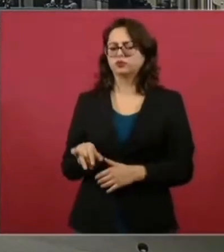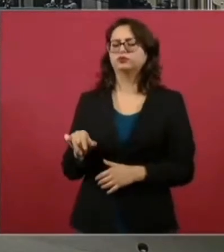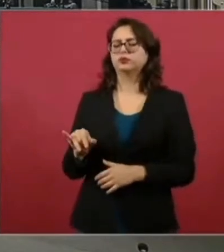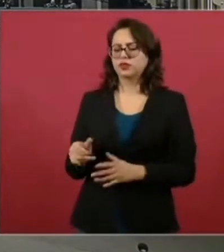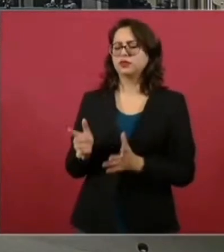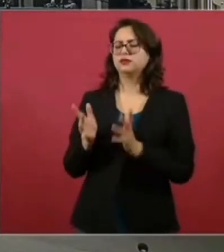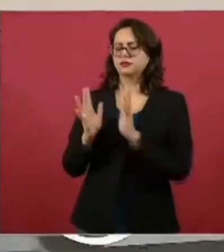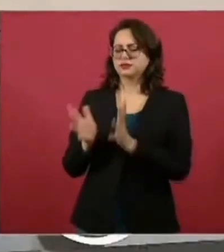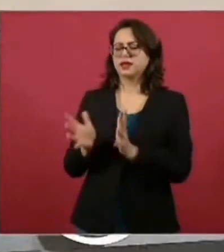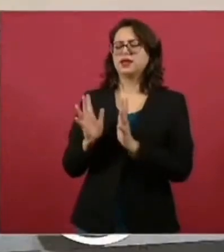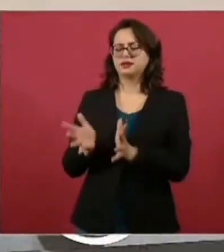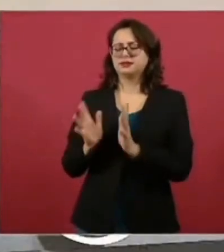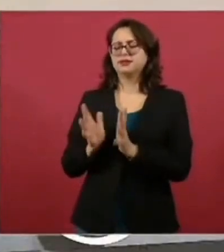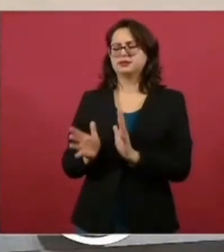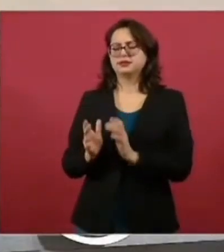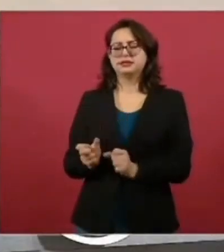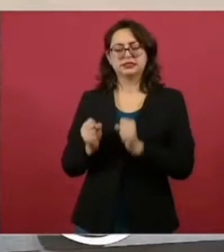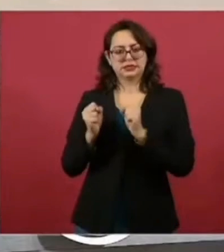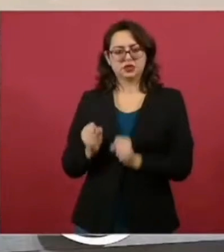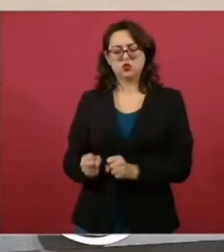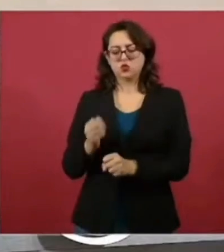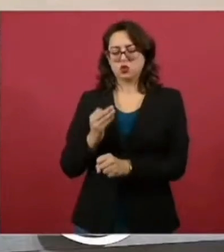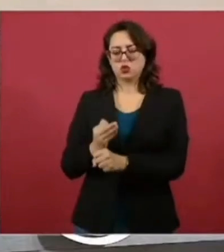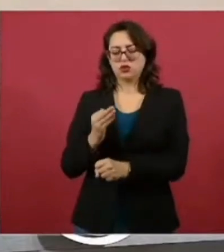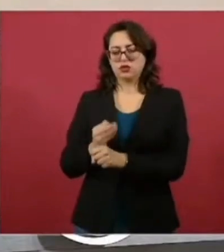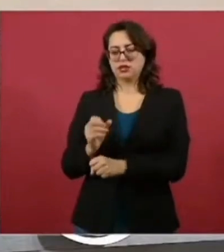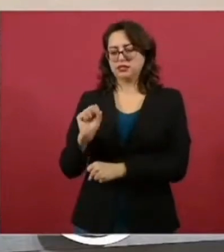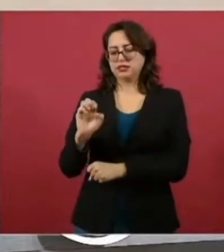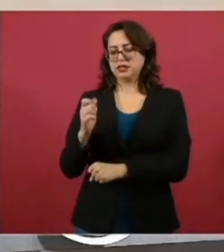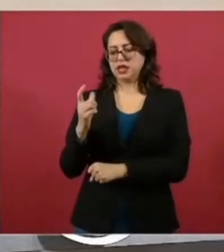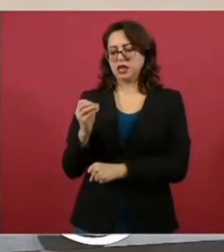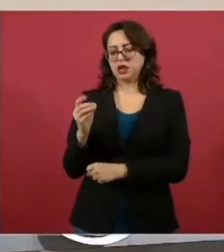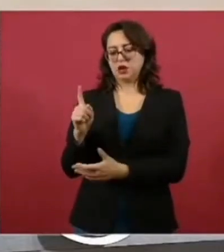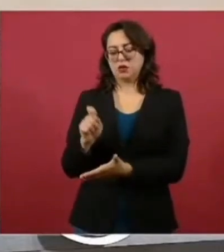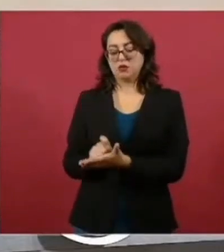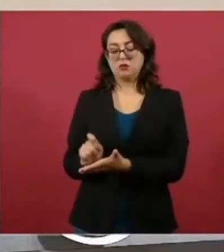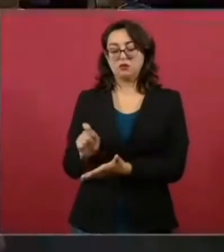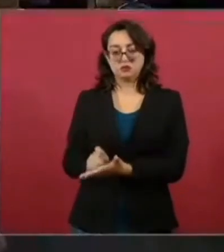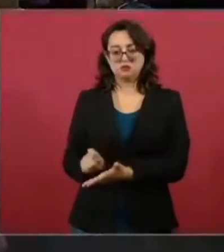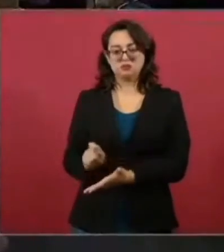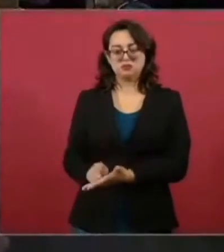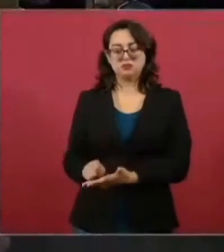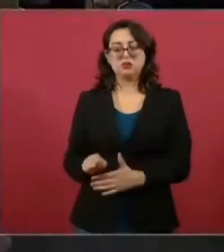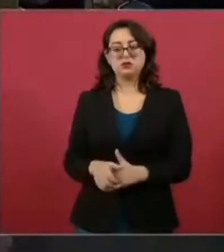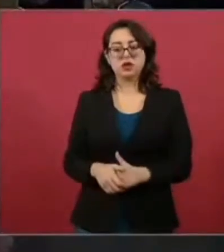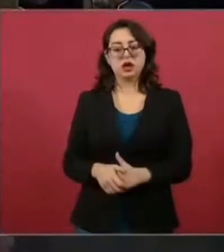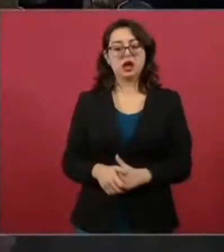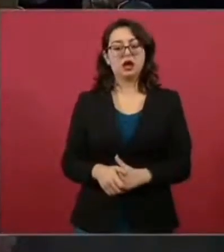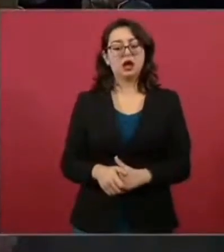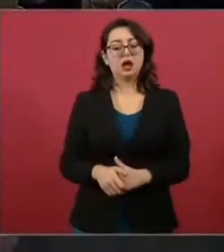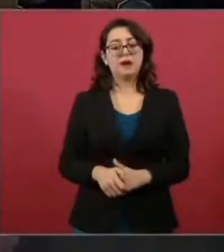tomando nota seguramente la secretaria de Gobernación. Sí, hay gente como Fernando